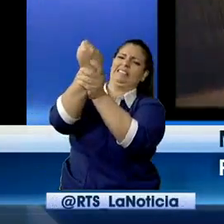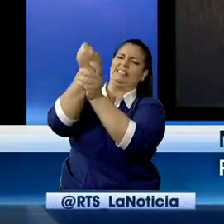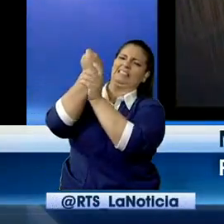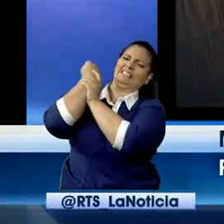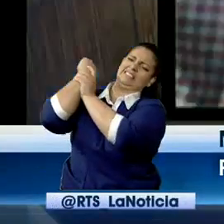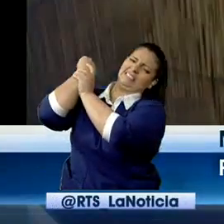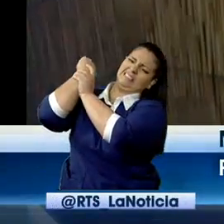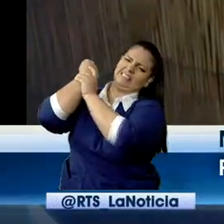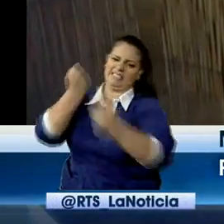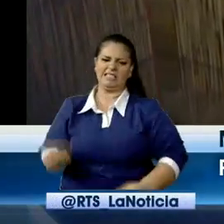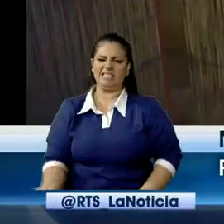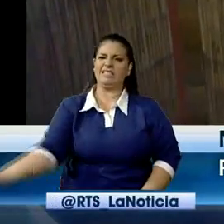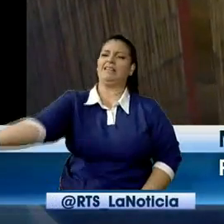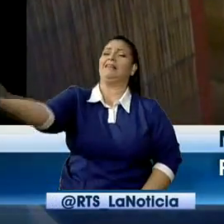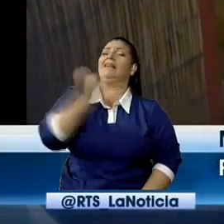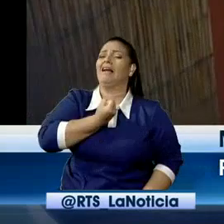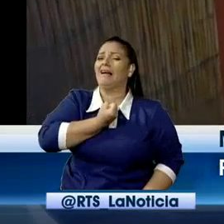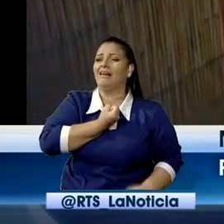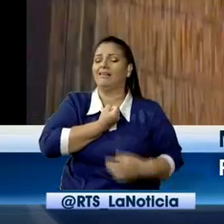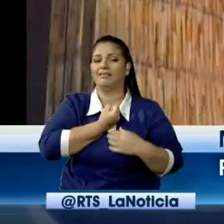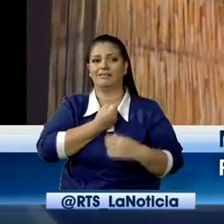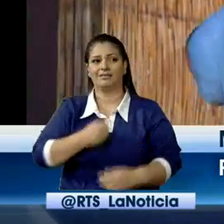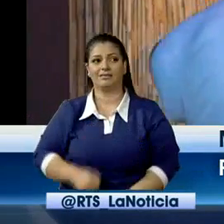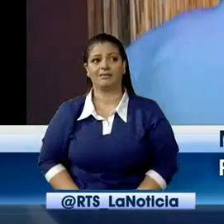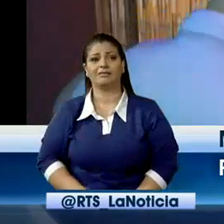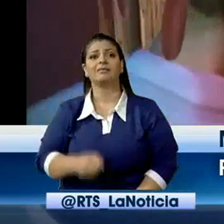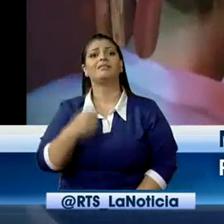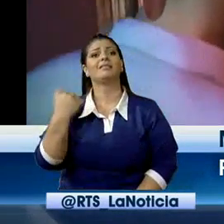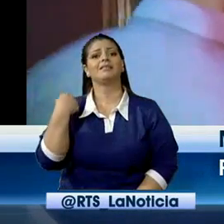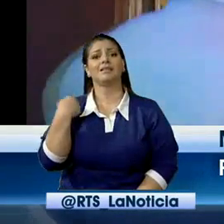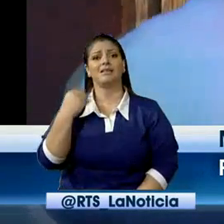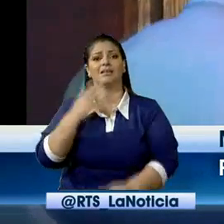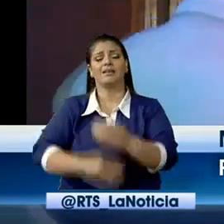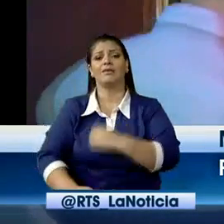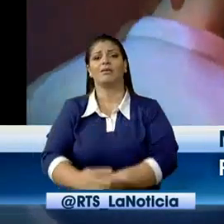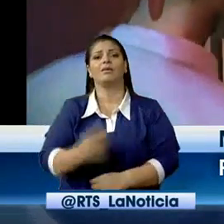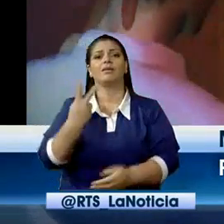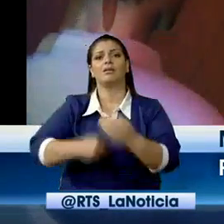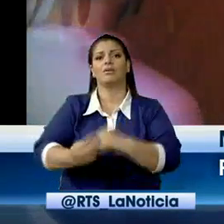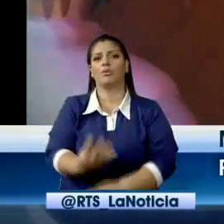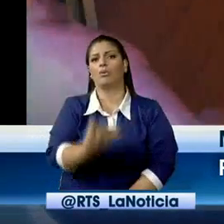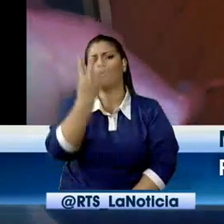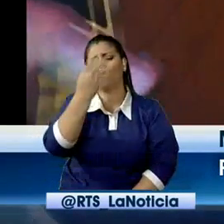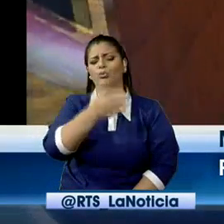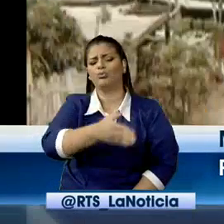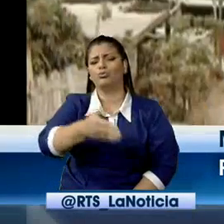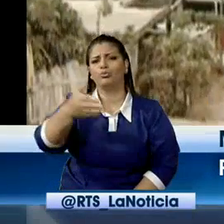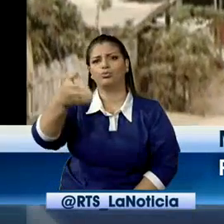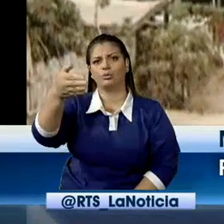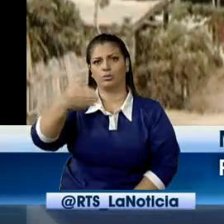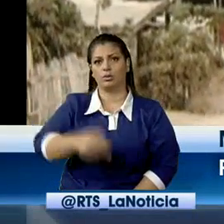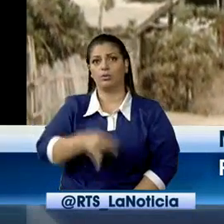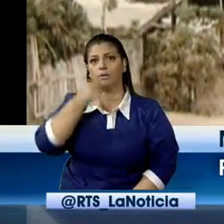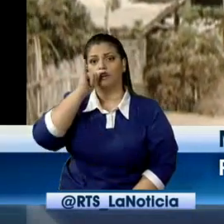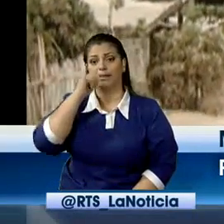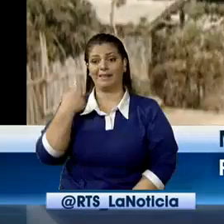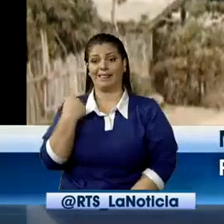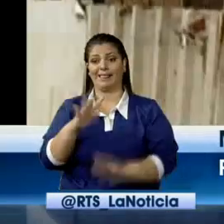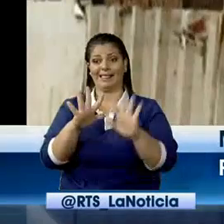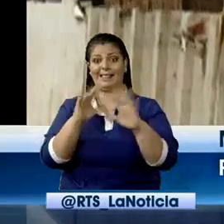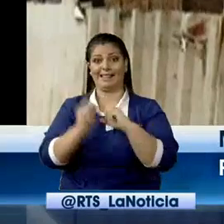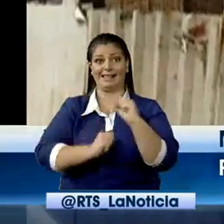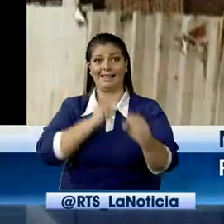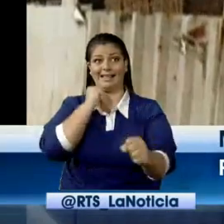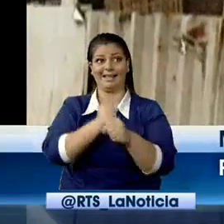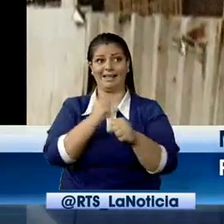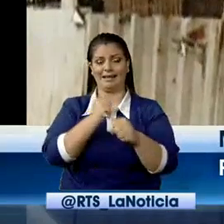dos puñaladas. La joven madre tiene 4 hijos menores de edad, uno de ellos de solo 10 años. Por suerte para ella, ese